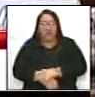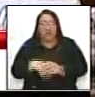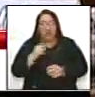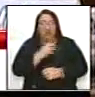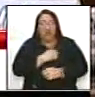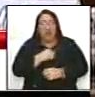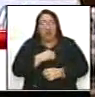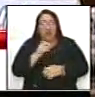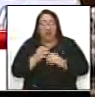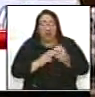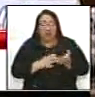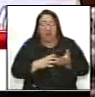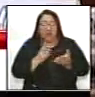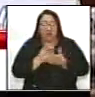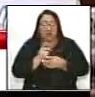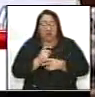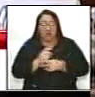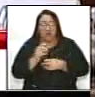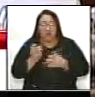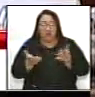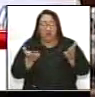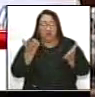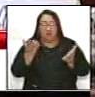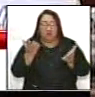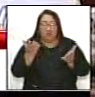de Educación, y aquí hablan